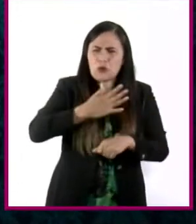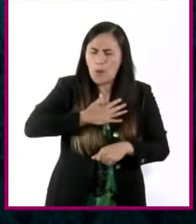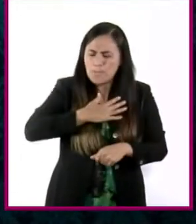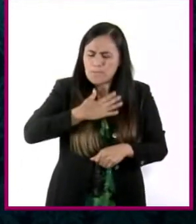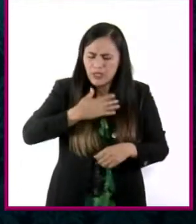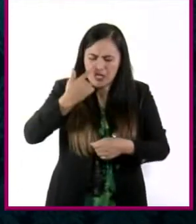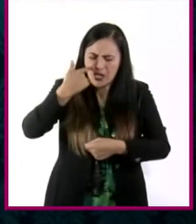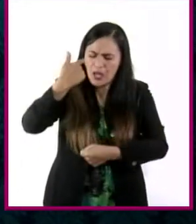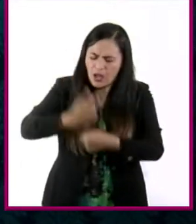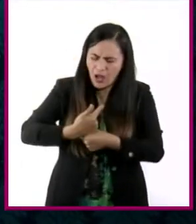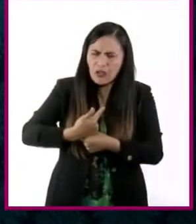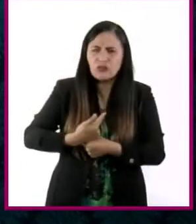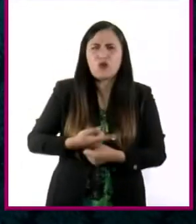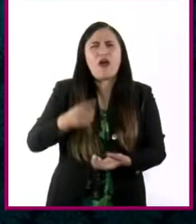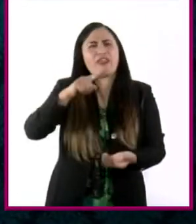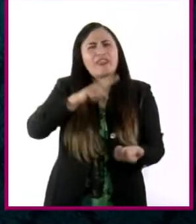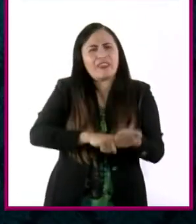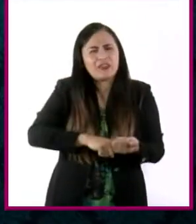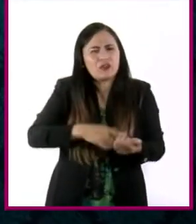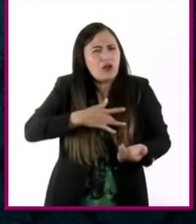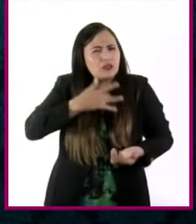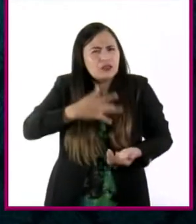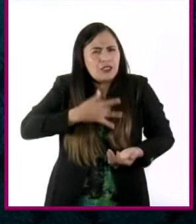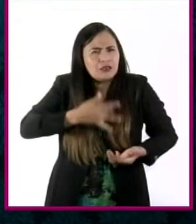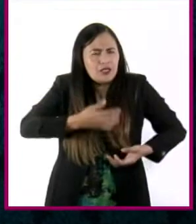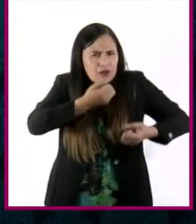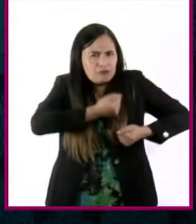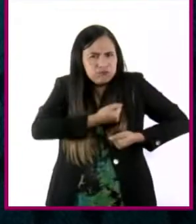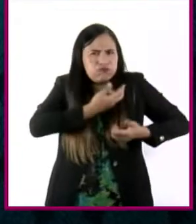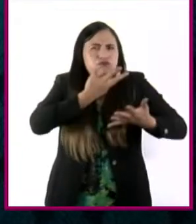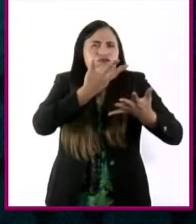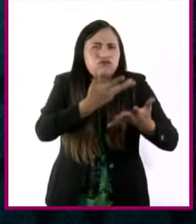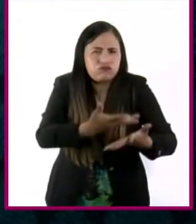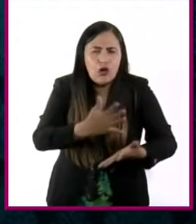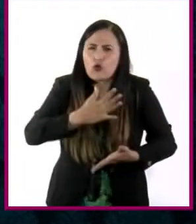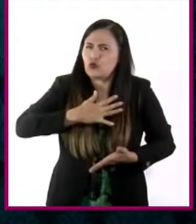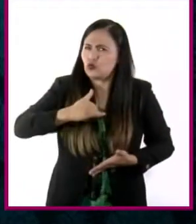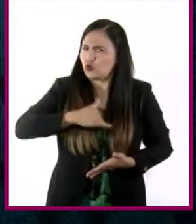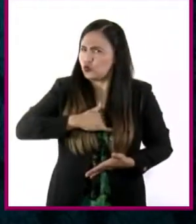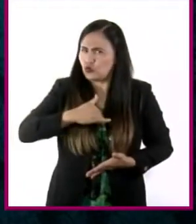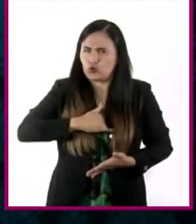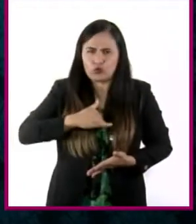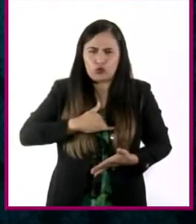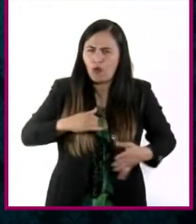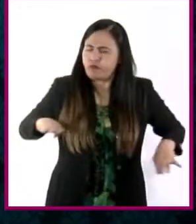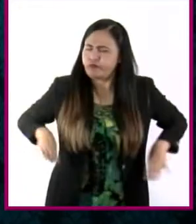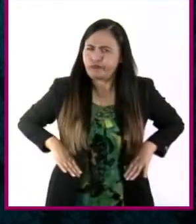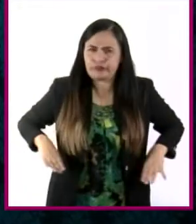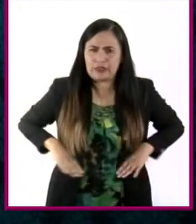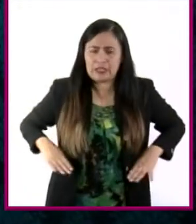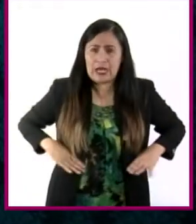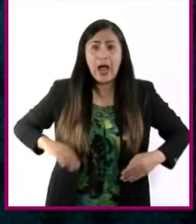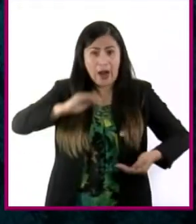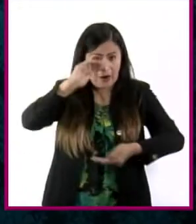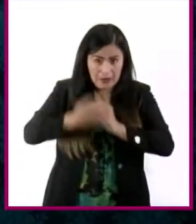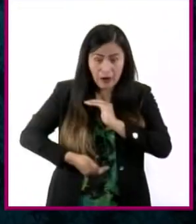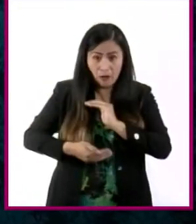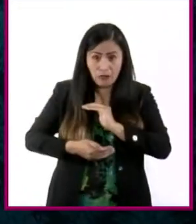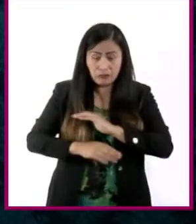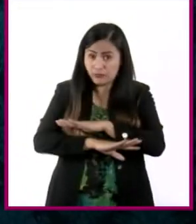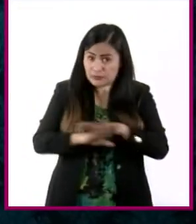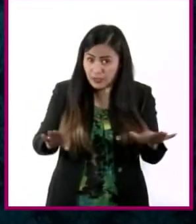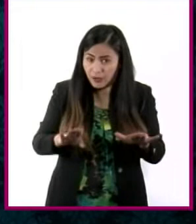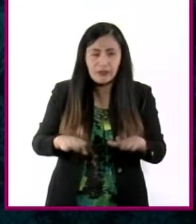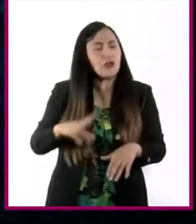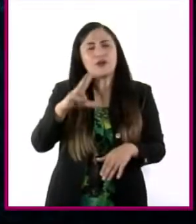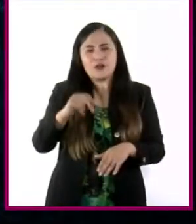ubicar una voz, es decir, para ubicar el yo, un yo que no está del todo terminado, que lucha por su